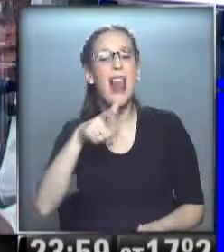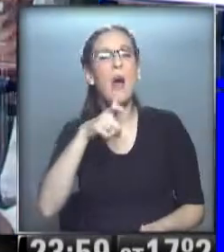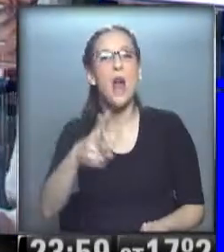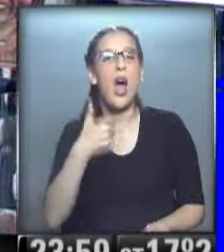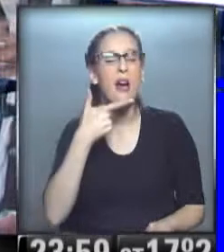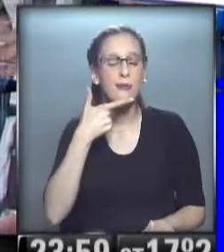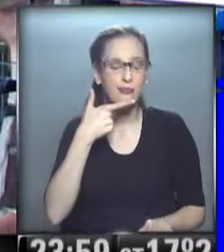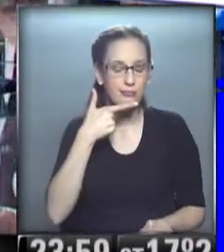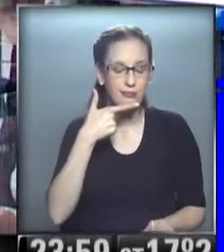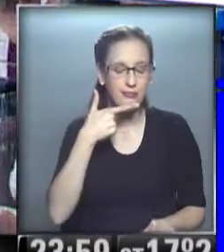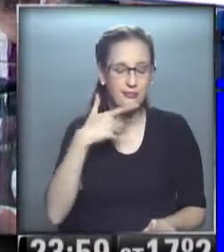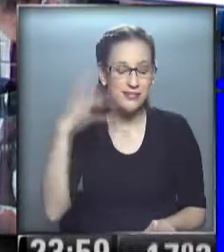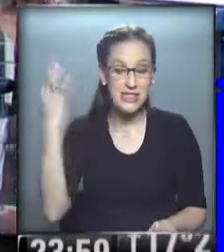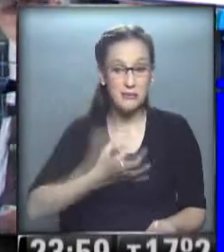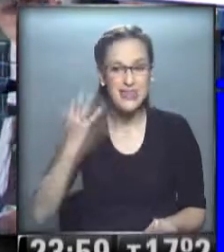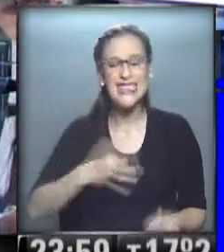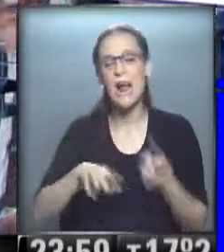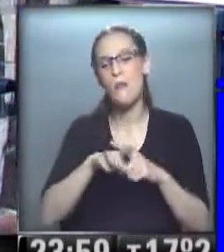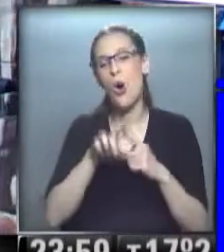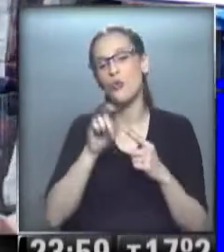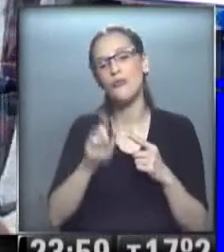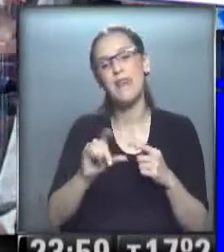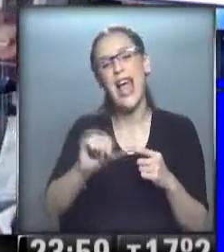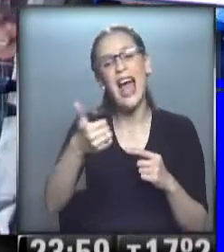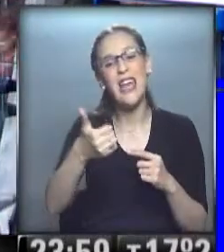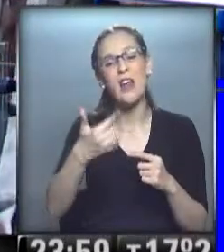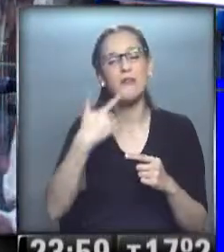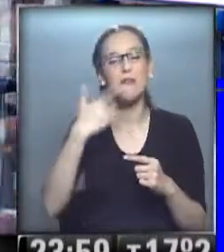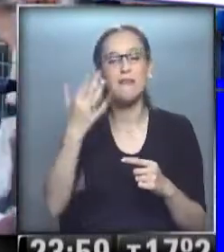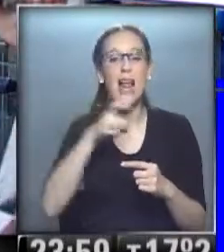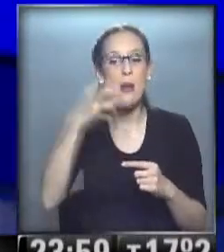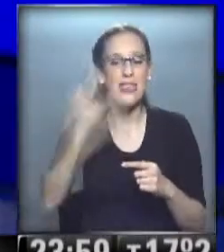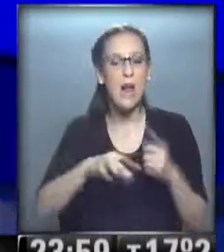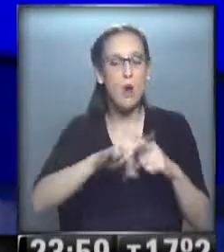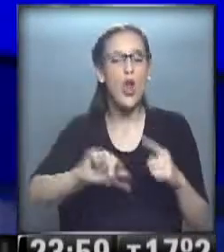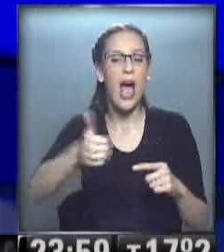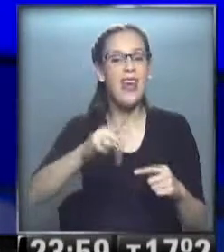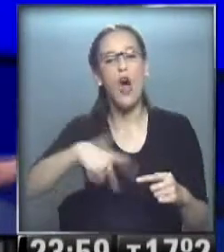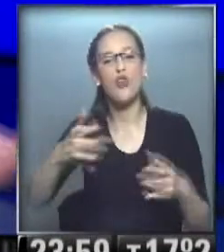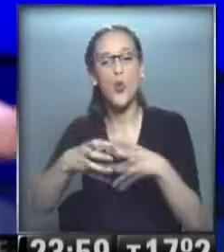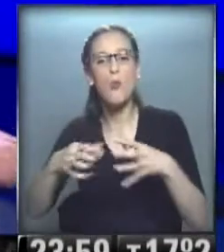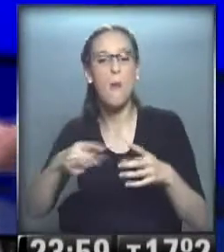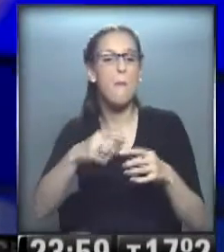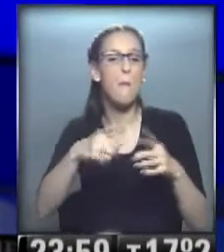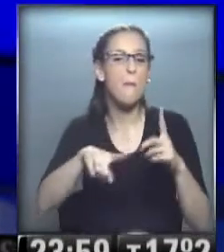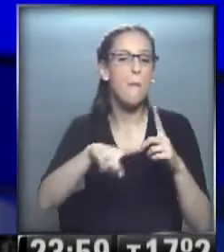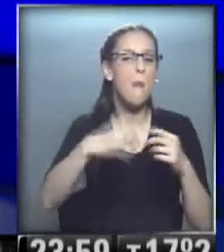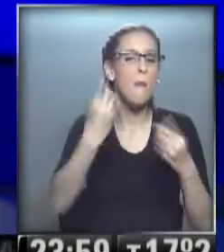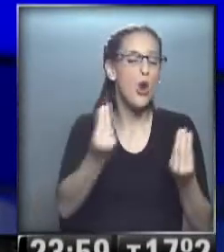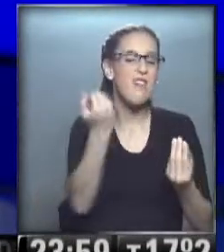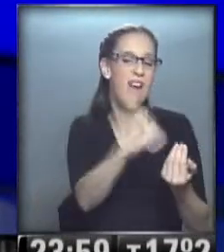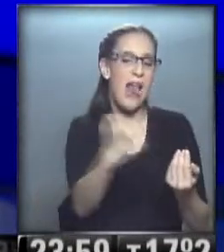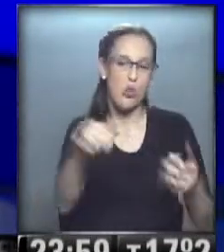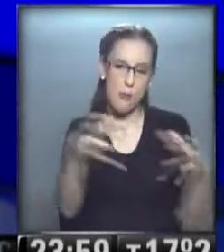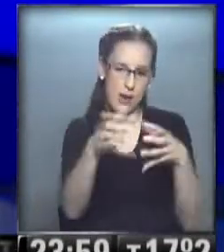no quieren llevar adelante el reglamento. Yo quería para decir no esa palabra, más, no se preocupe. Vamos a esperar. Guardala para dentro de una semana, por las dudas.